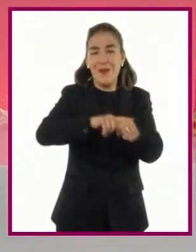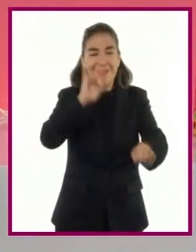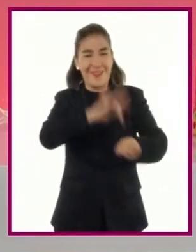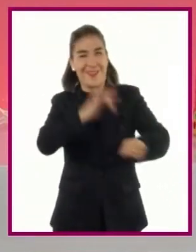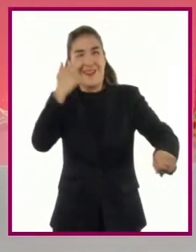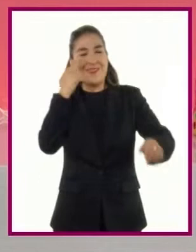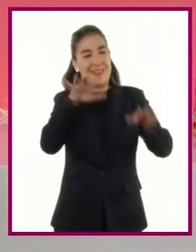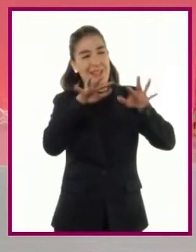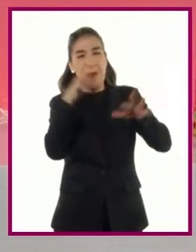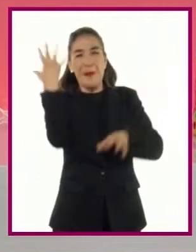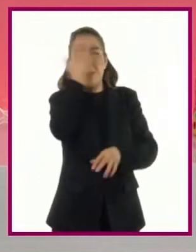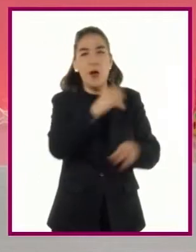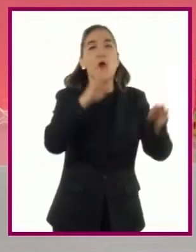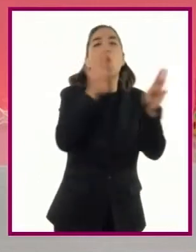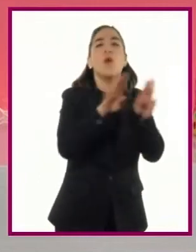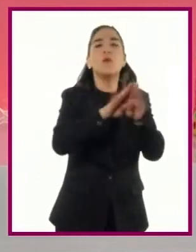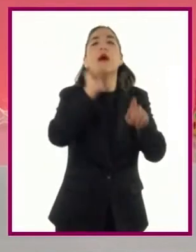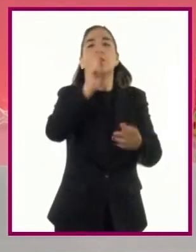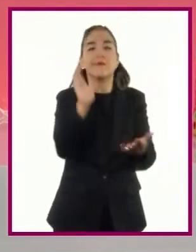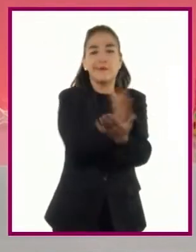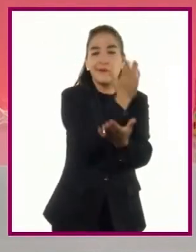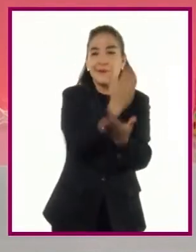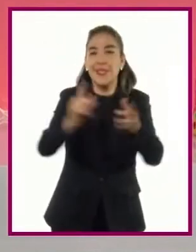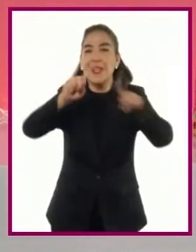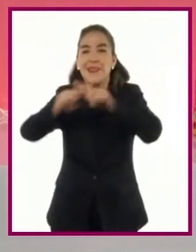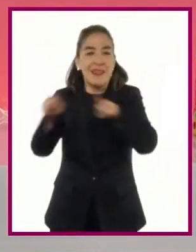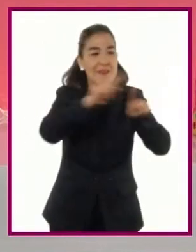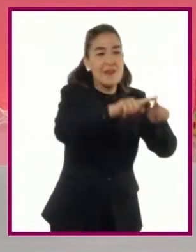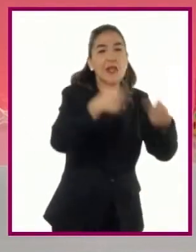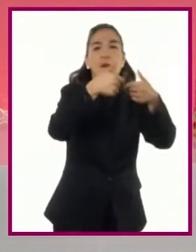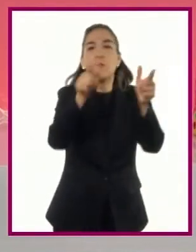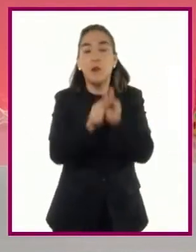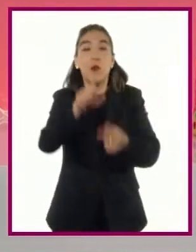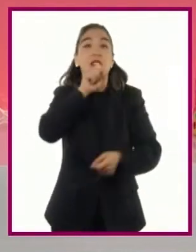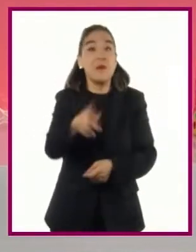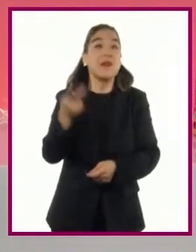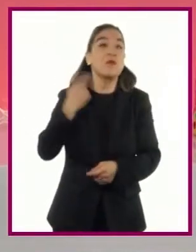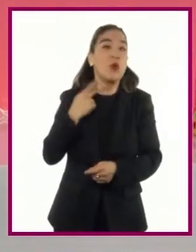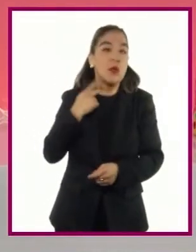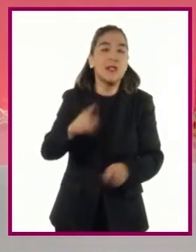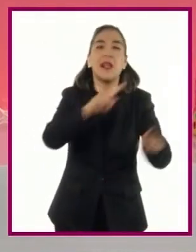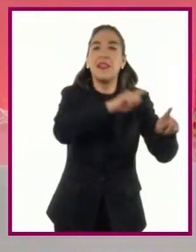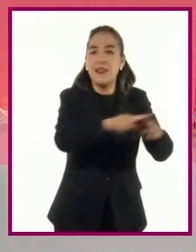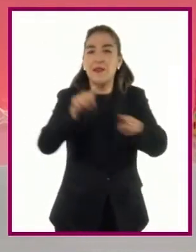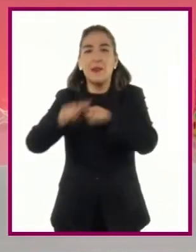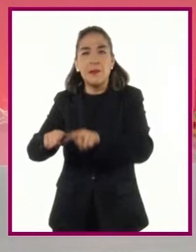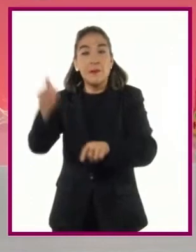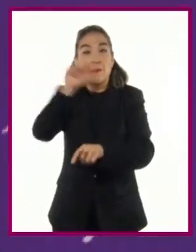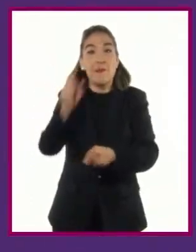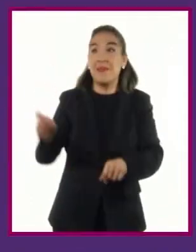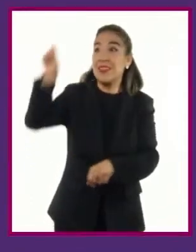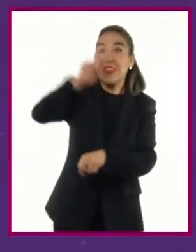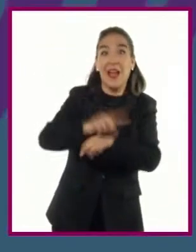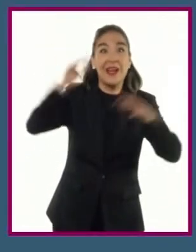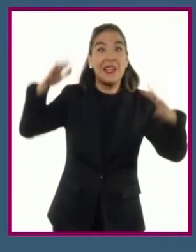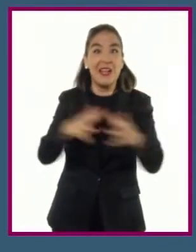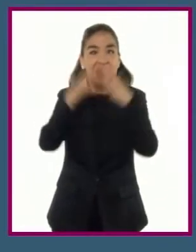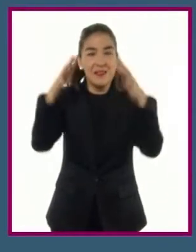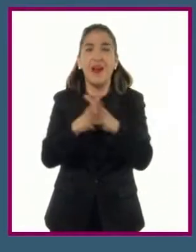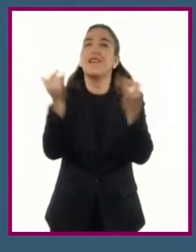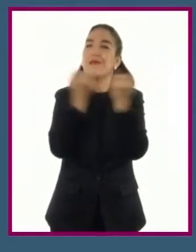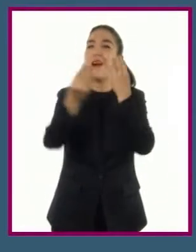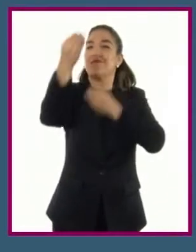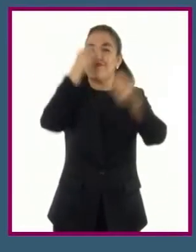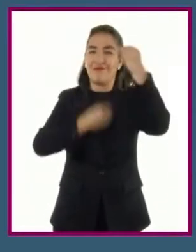distinguían entre civilizaciones, su posición en la política e inclusive cuando tenían guerrillas. Un